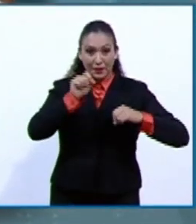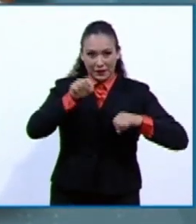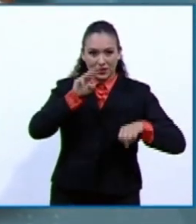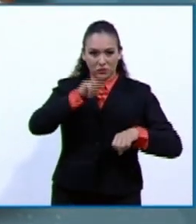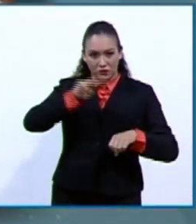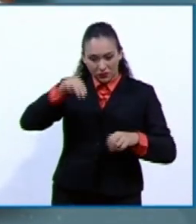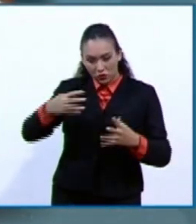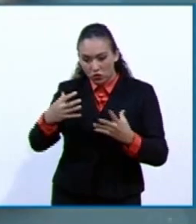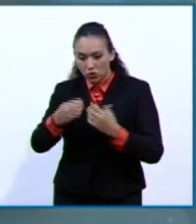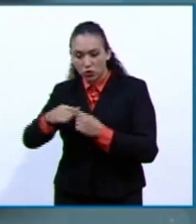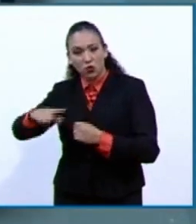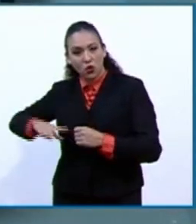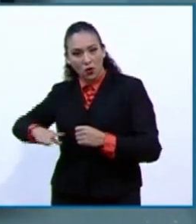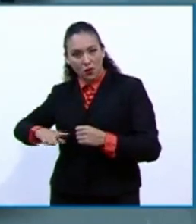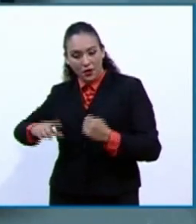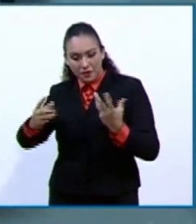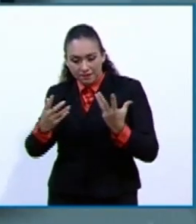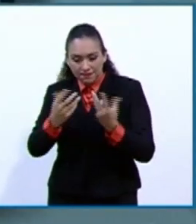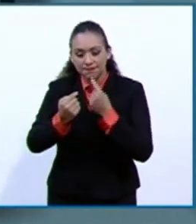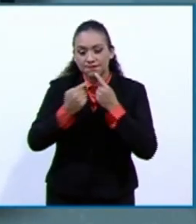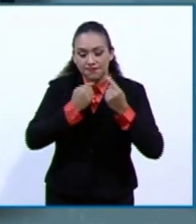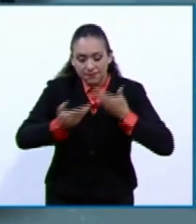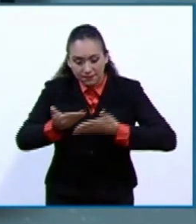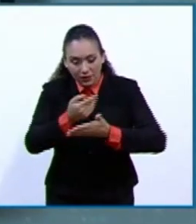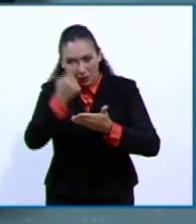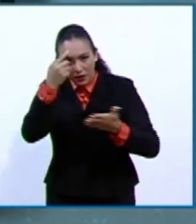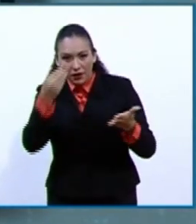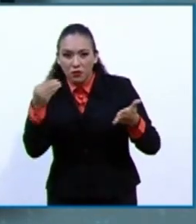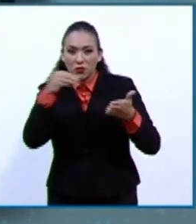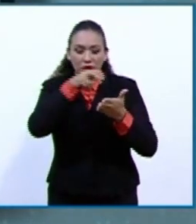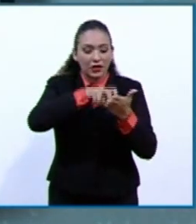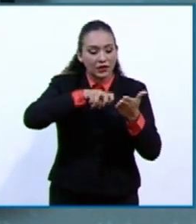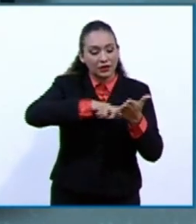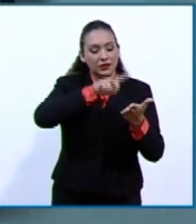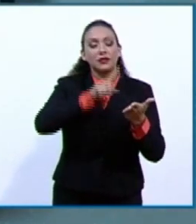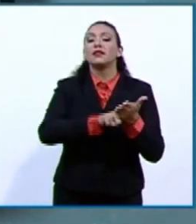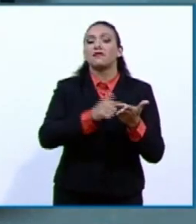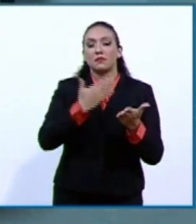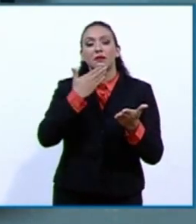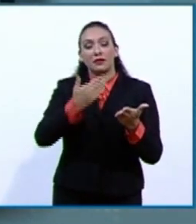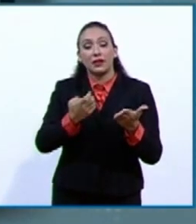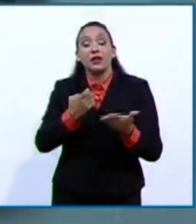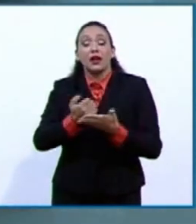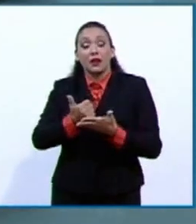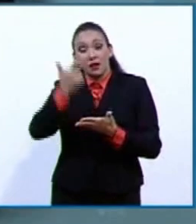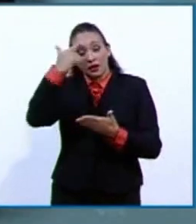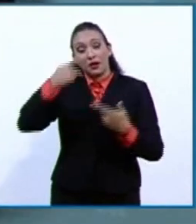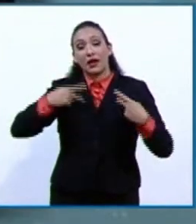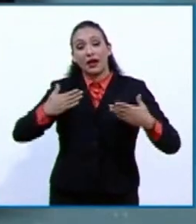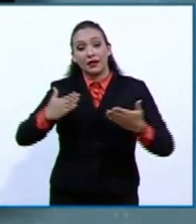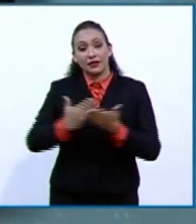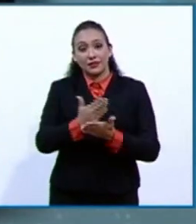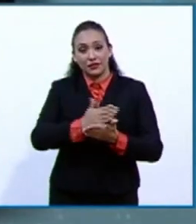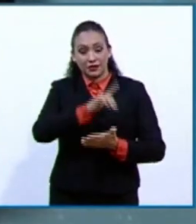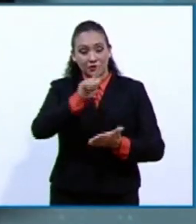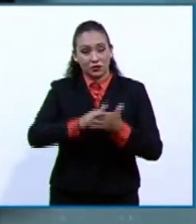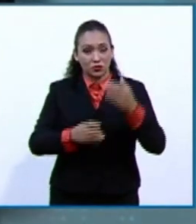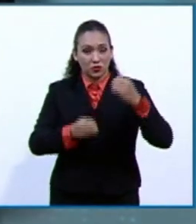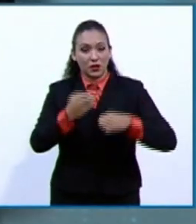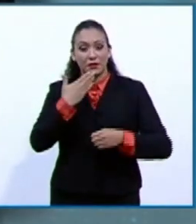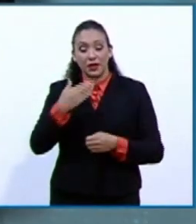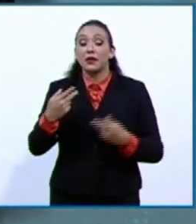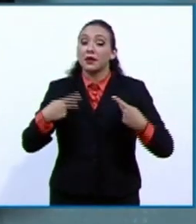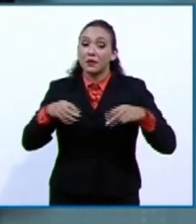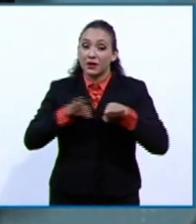y el Gobierno del Estado, para lograr una reforma integral que garantice el acceso a la justicia y los derechos de los